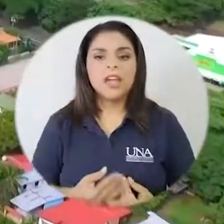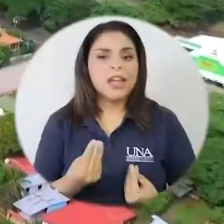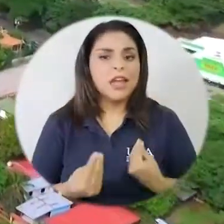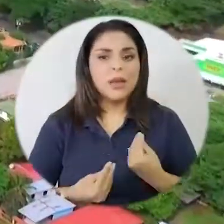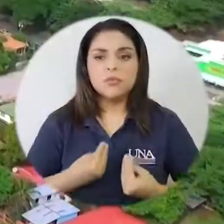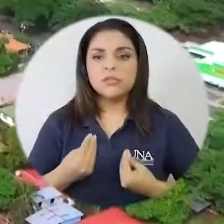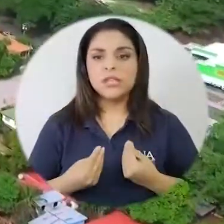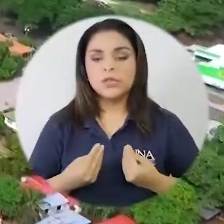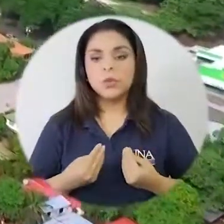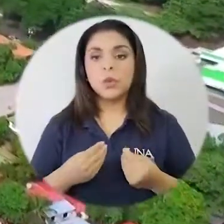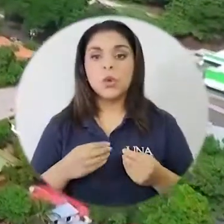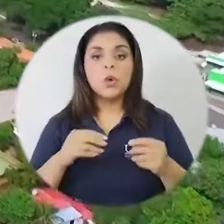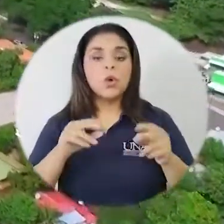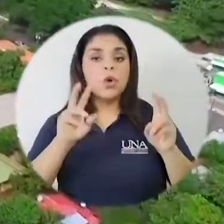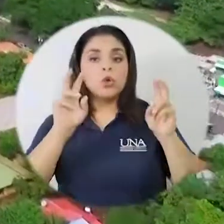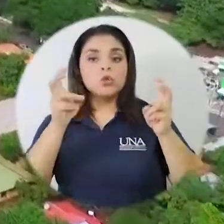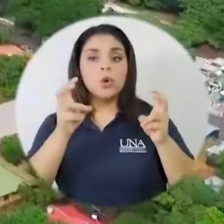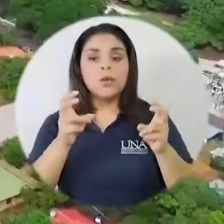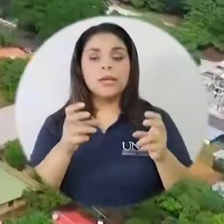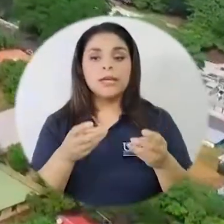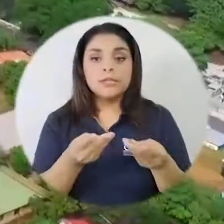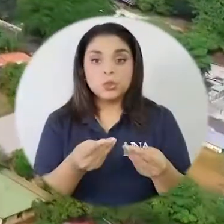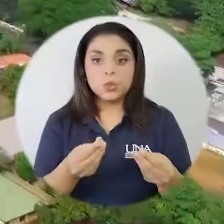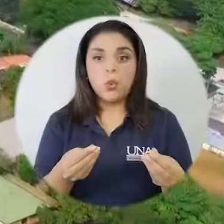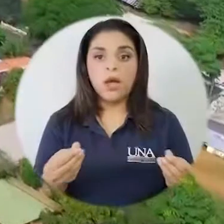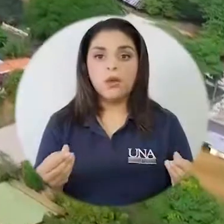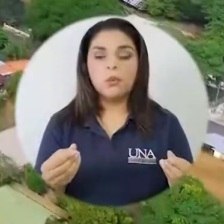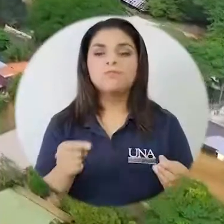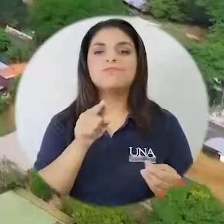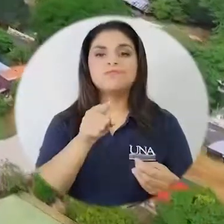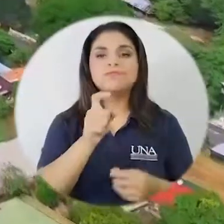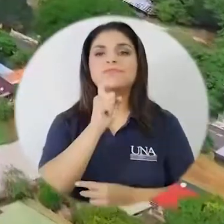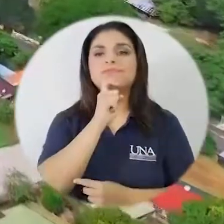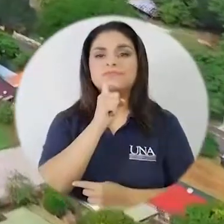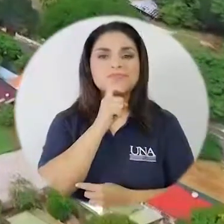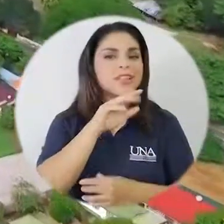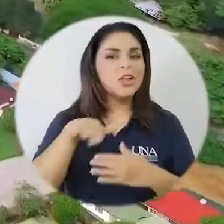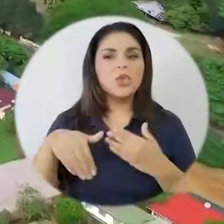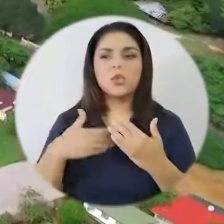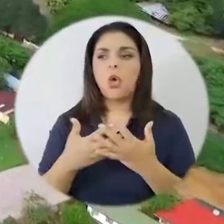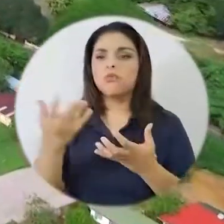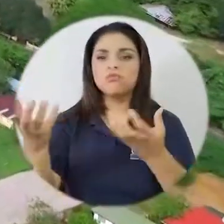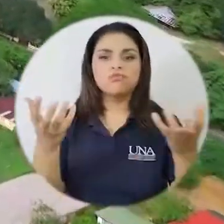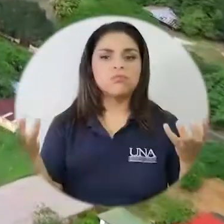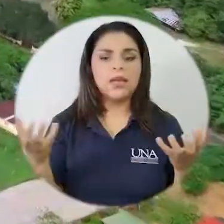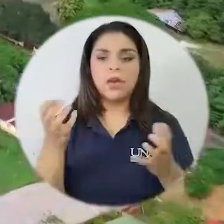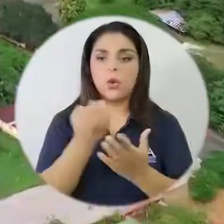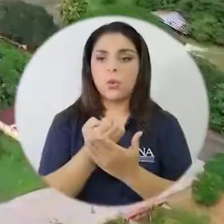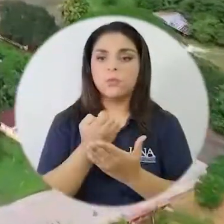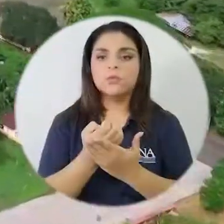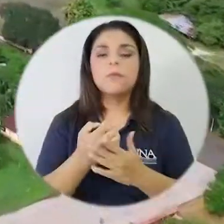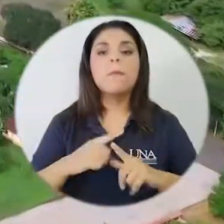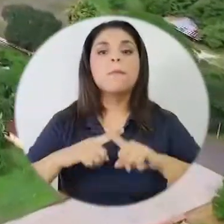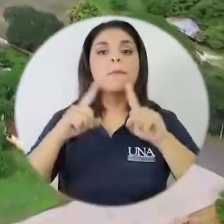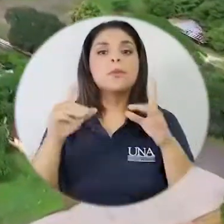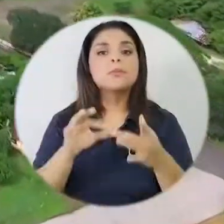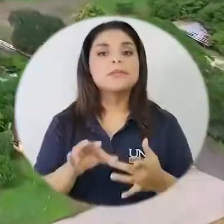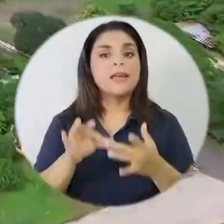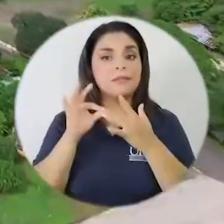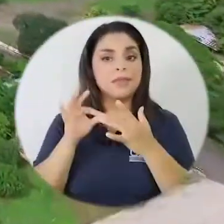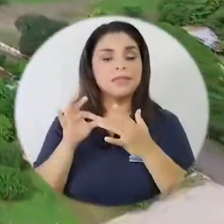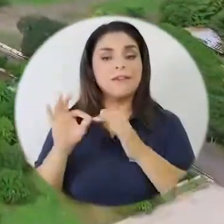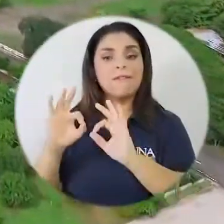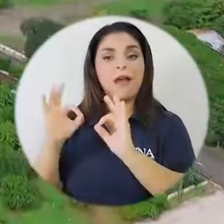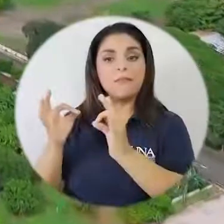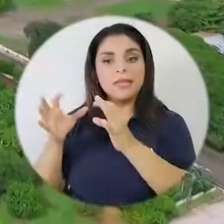ver con el acceso al suelo, eso dificulta principalmente a todos los estratos socioeconómicos, pero principalmente a